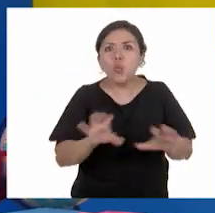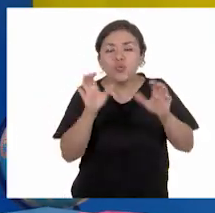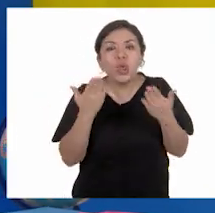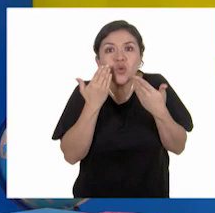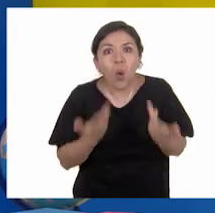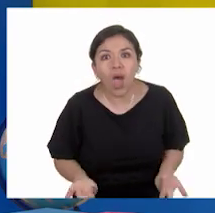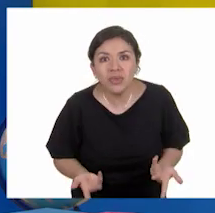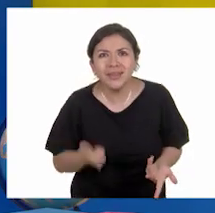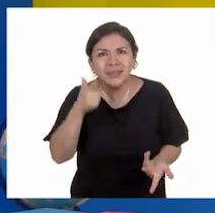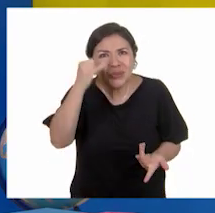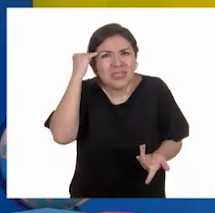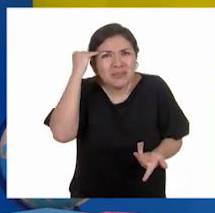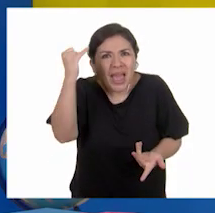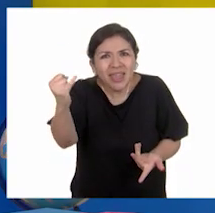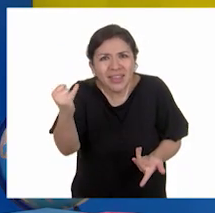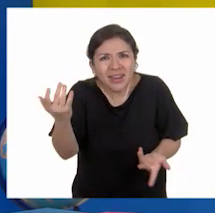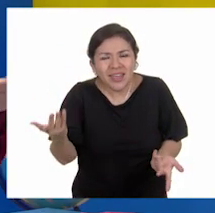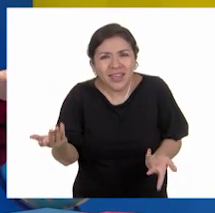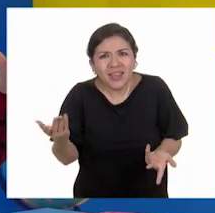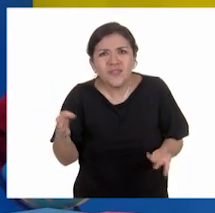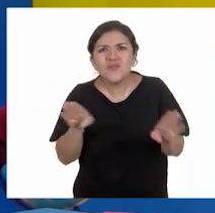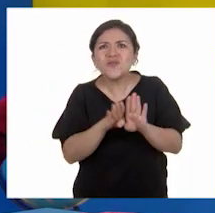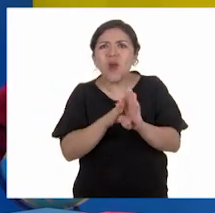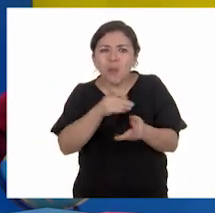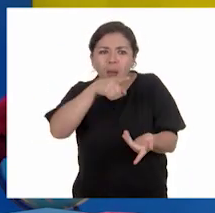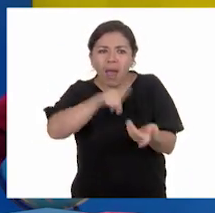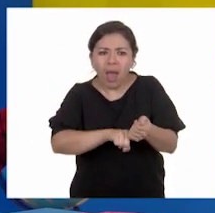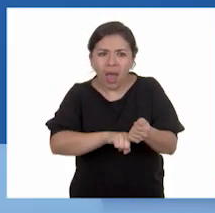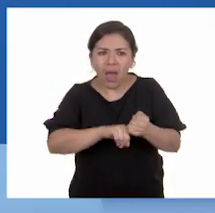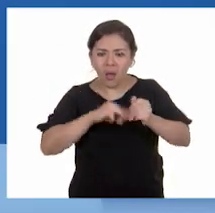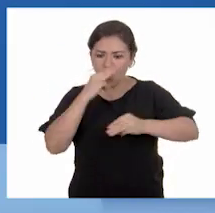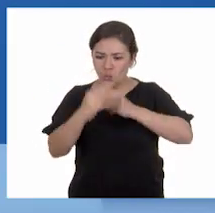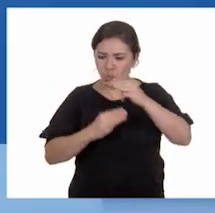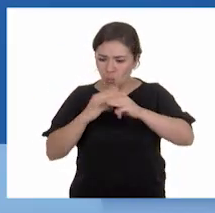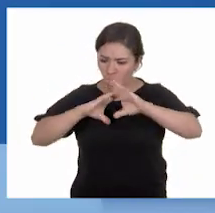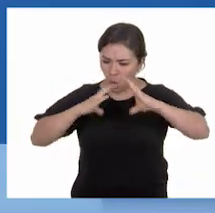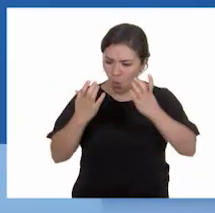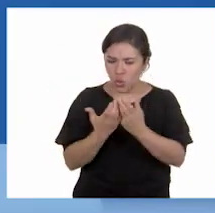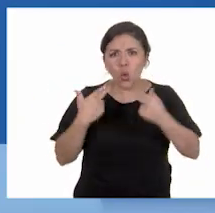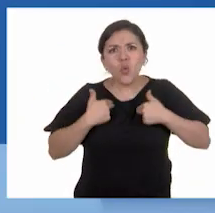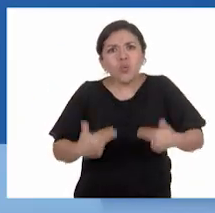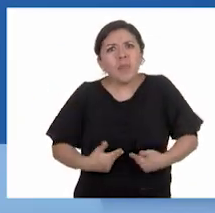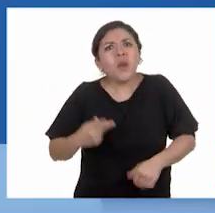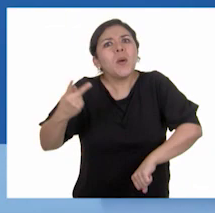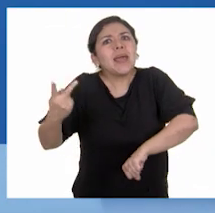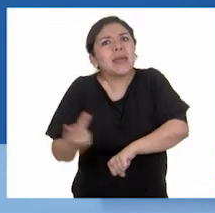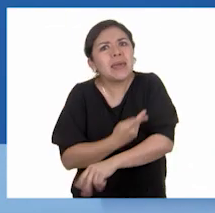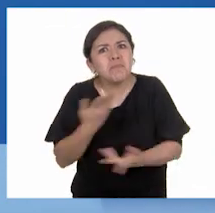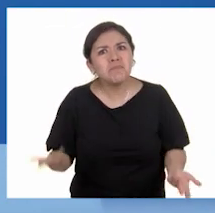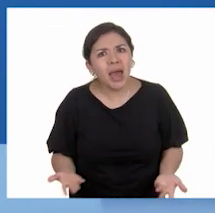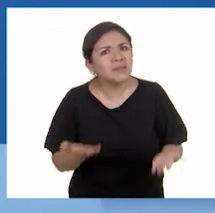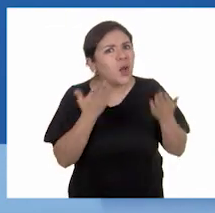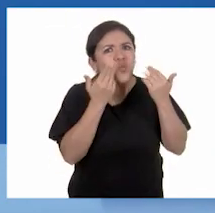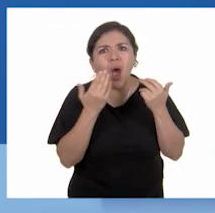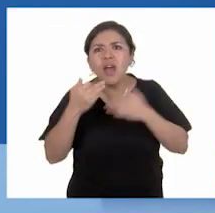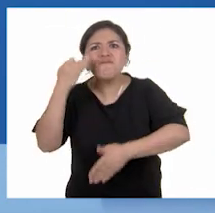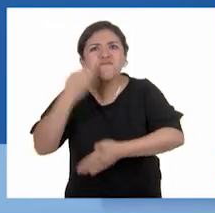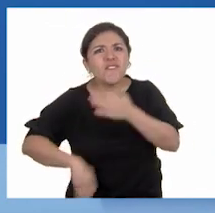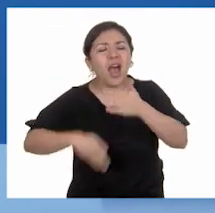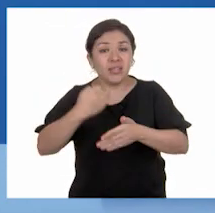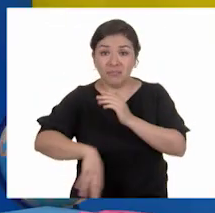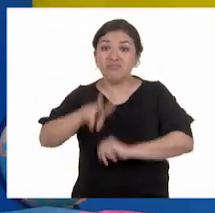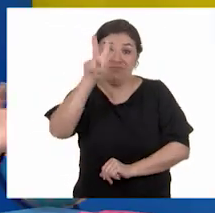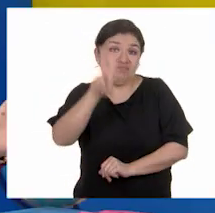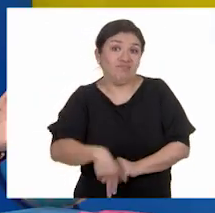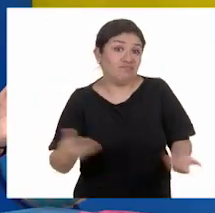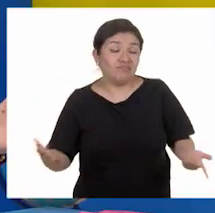computadoras. Imaginen qué sería de la humanidad sin todo esto. Es claro que